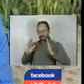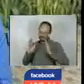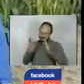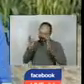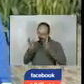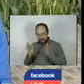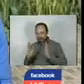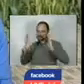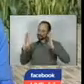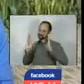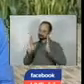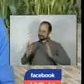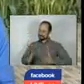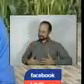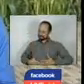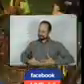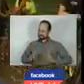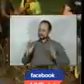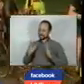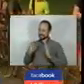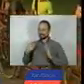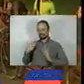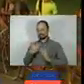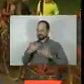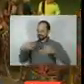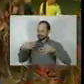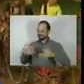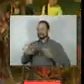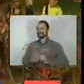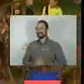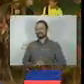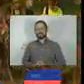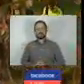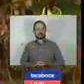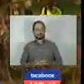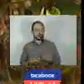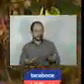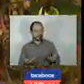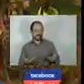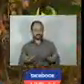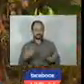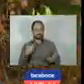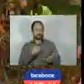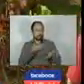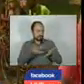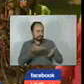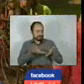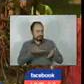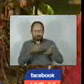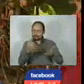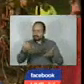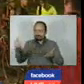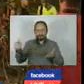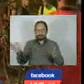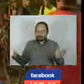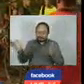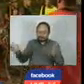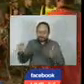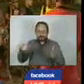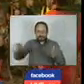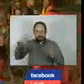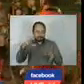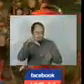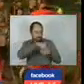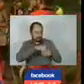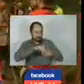¿verdad? Y guardando siempre la línea. Es propiciar las condiciones necesarias para que la gente se incentive a practicar este